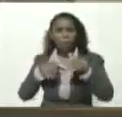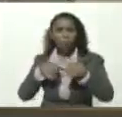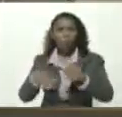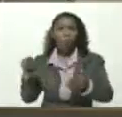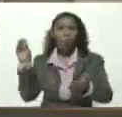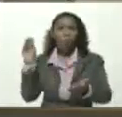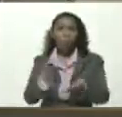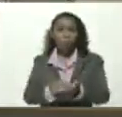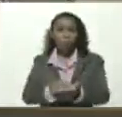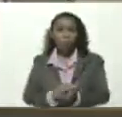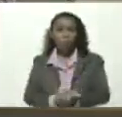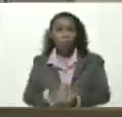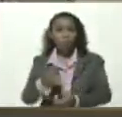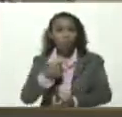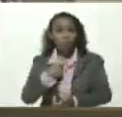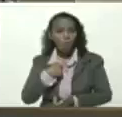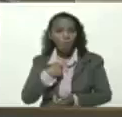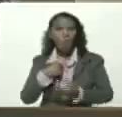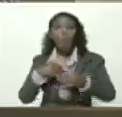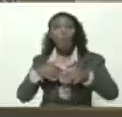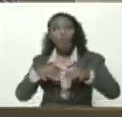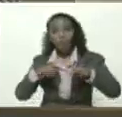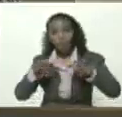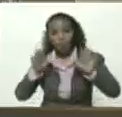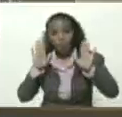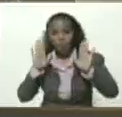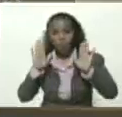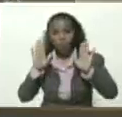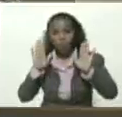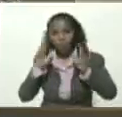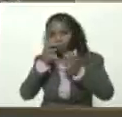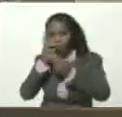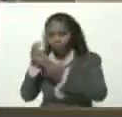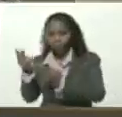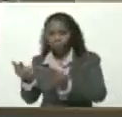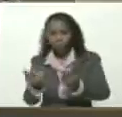nuevamente. Yo, por supuesto, invito